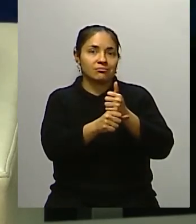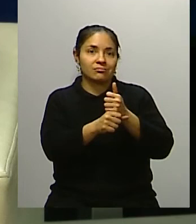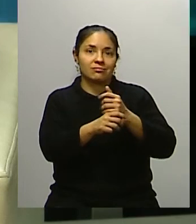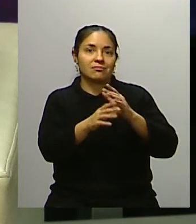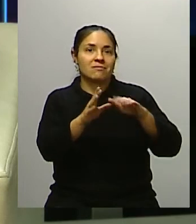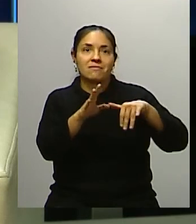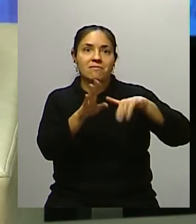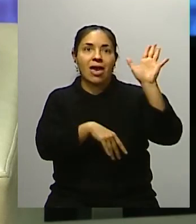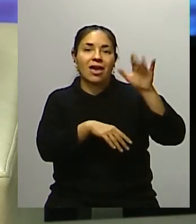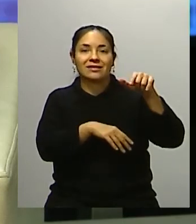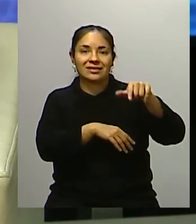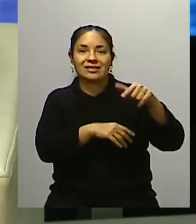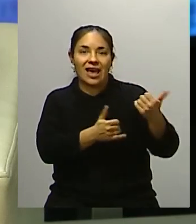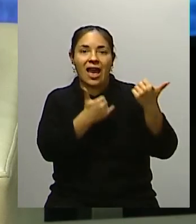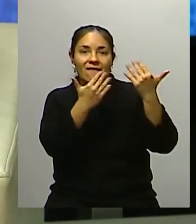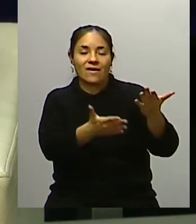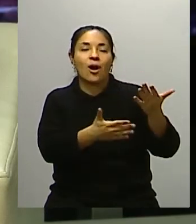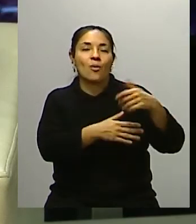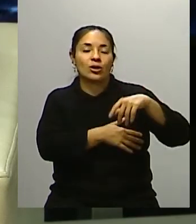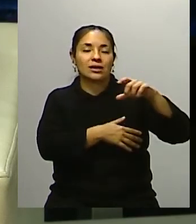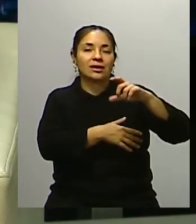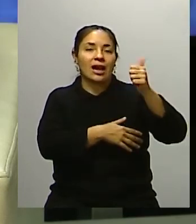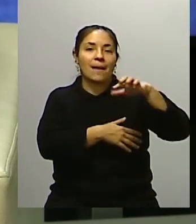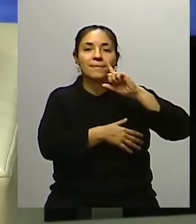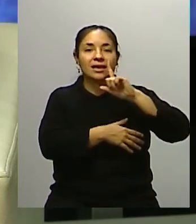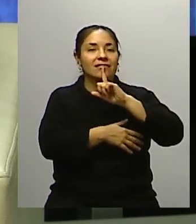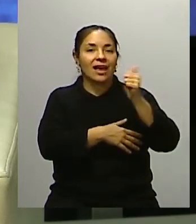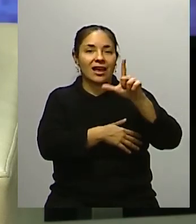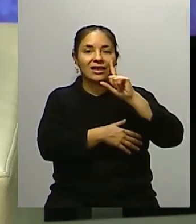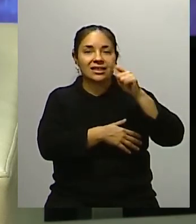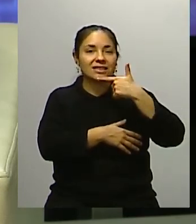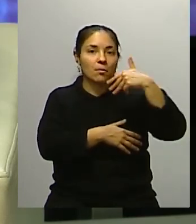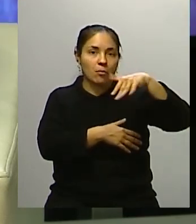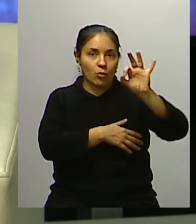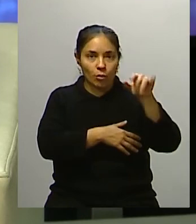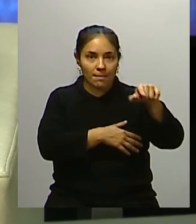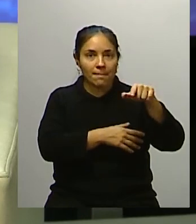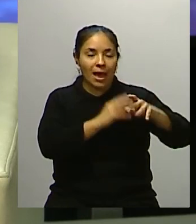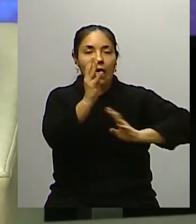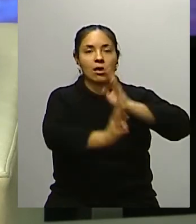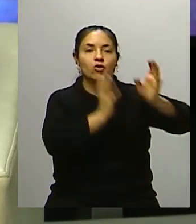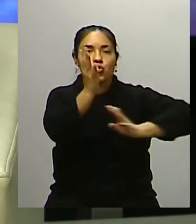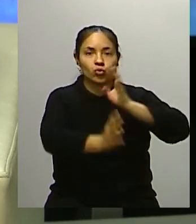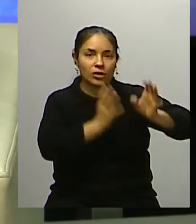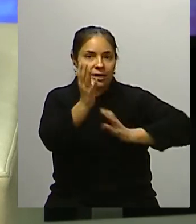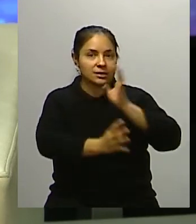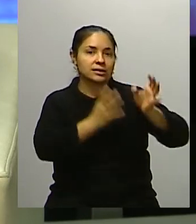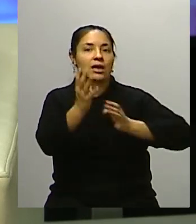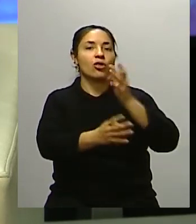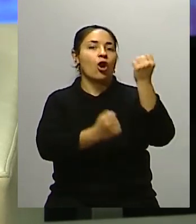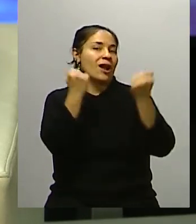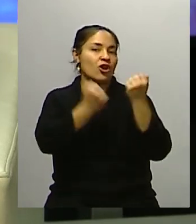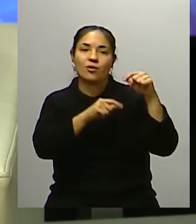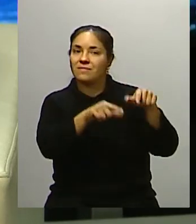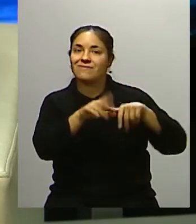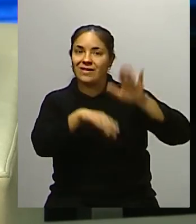capitalismo. Entonces la economía se ha capitalizado, la economía se ha industrializado. Entonces, lamentablemente, lo